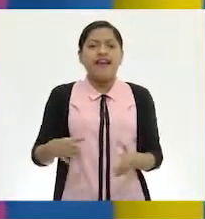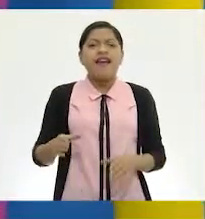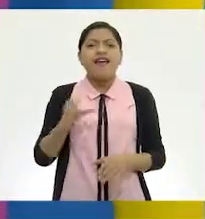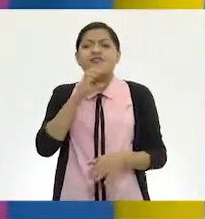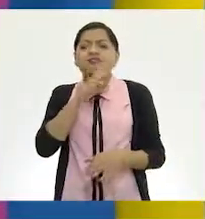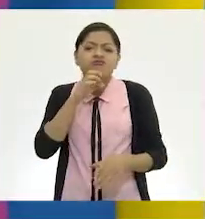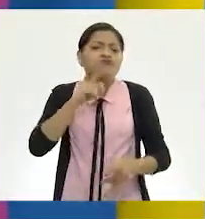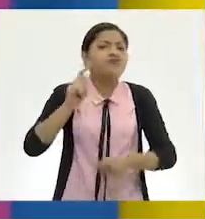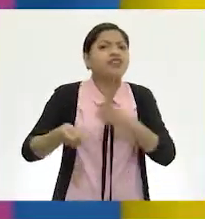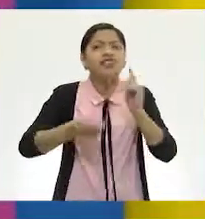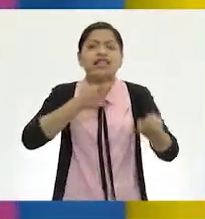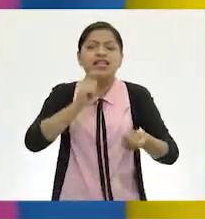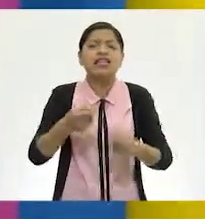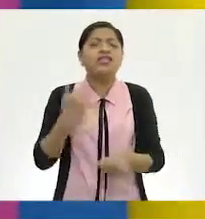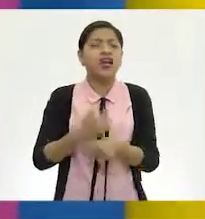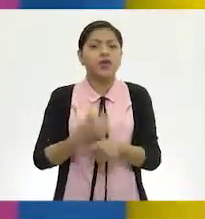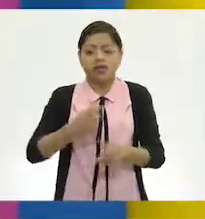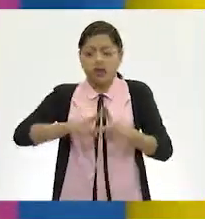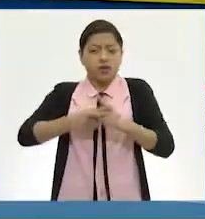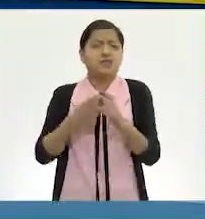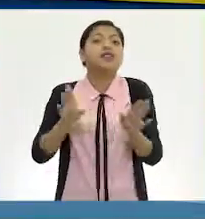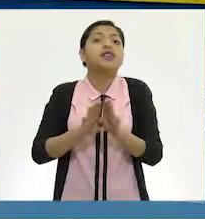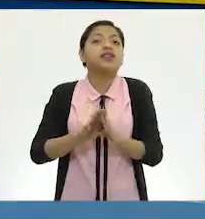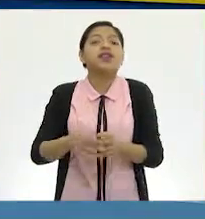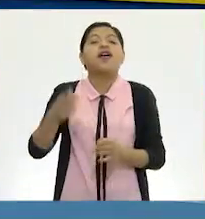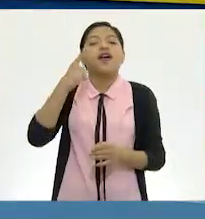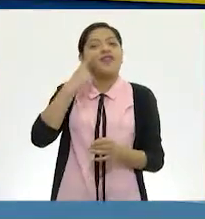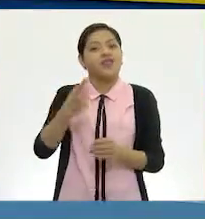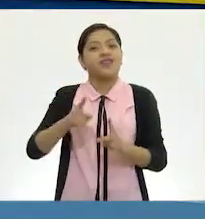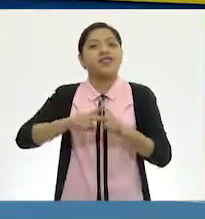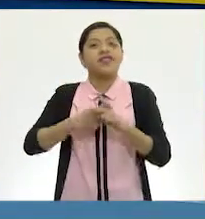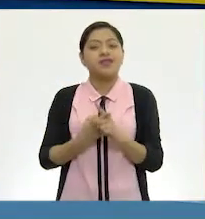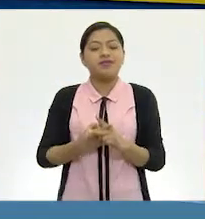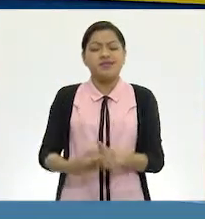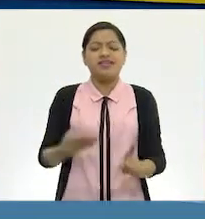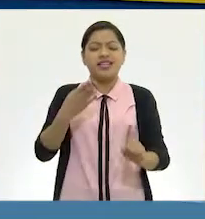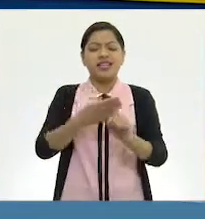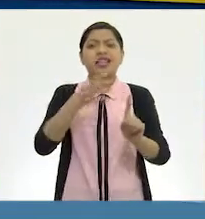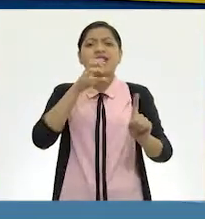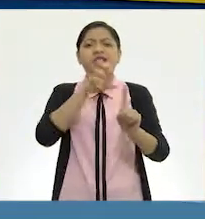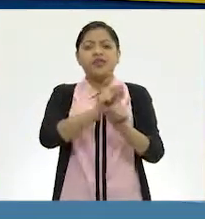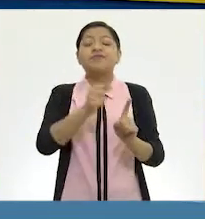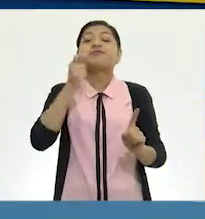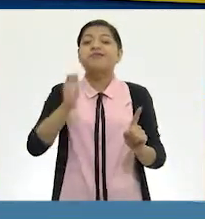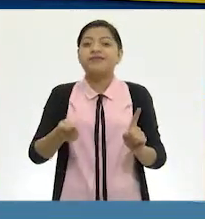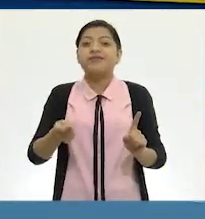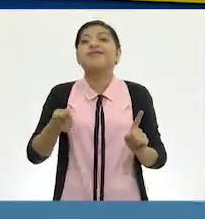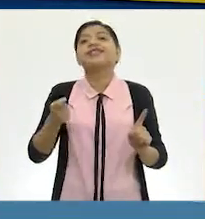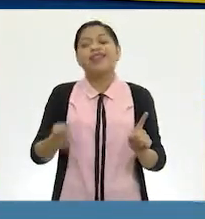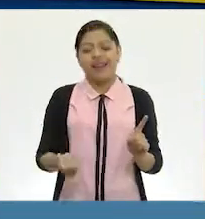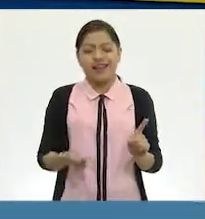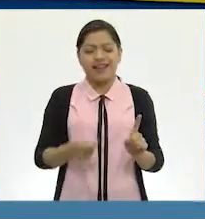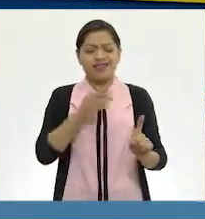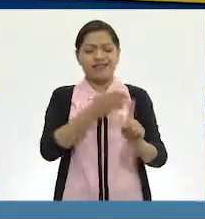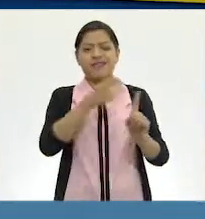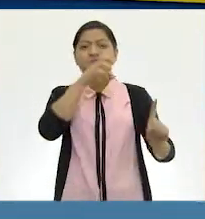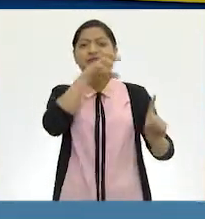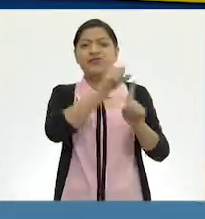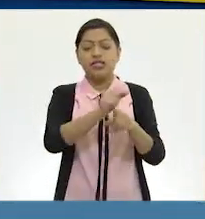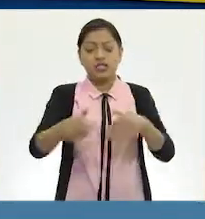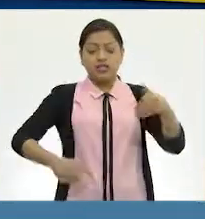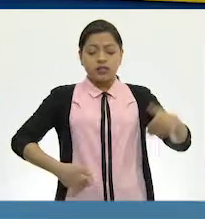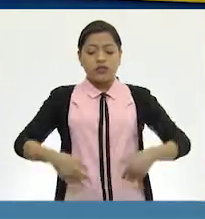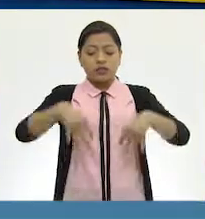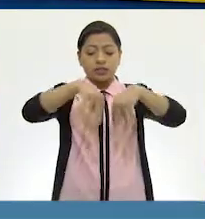curiosidad? Vamos a empezar con nuestro propósito. Nuestro propósito el día de hoy será conocer diversas